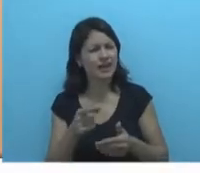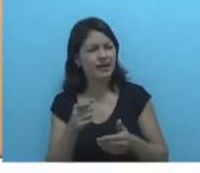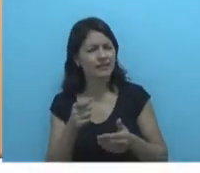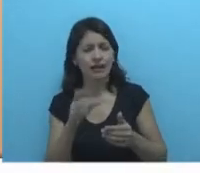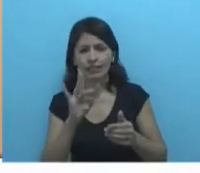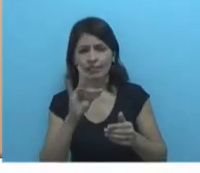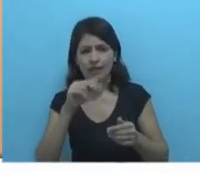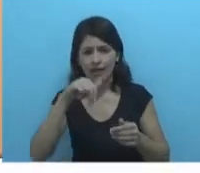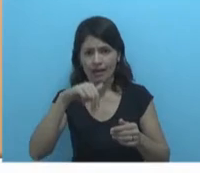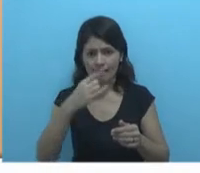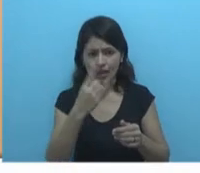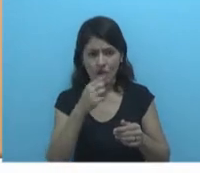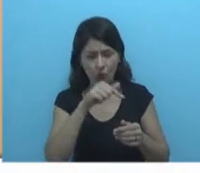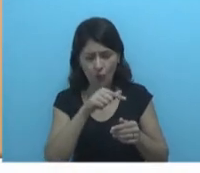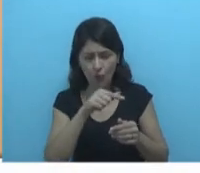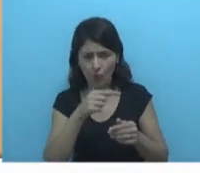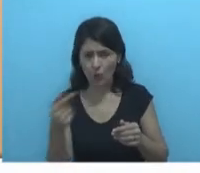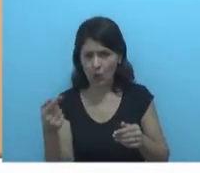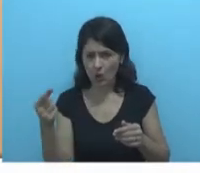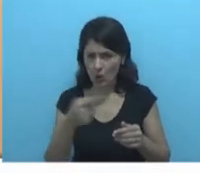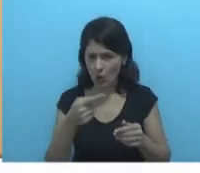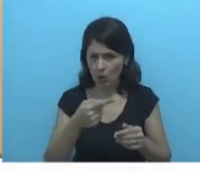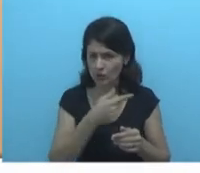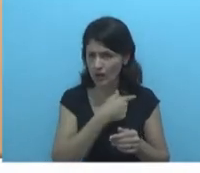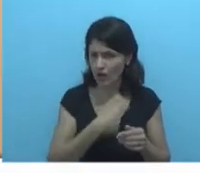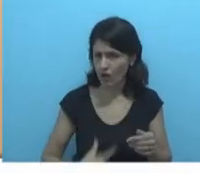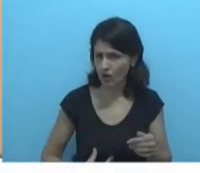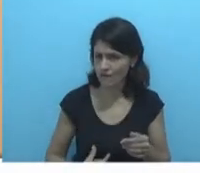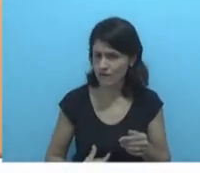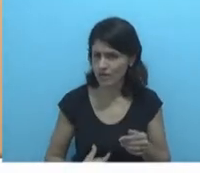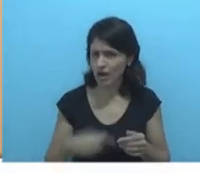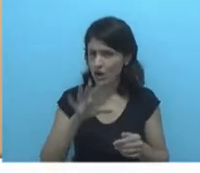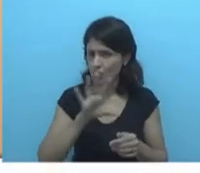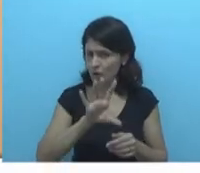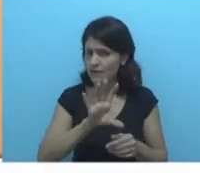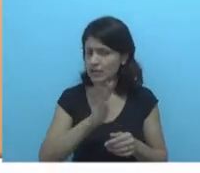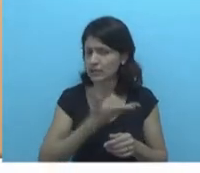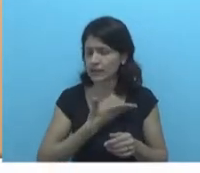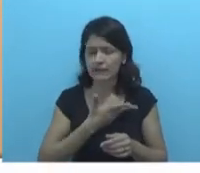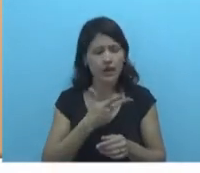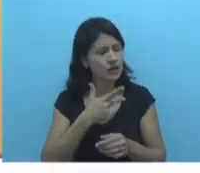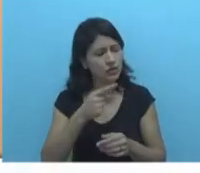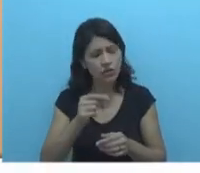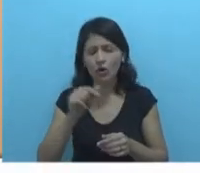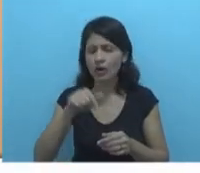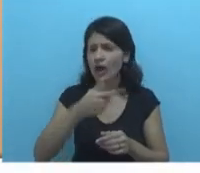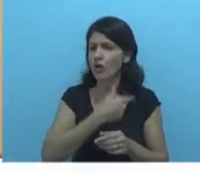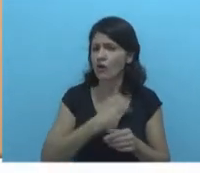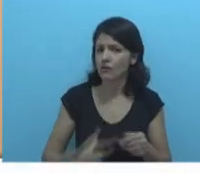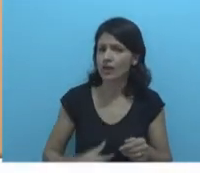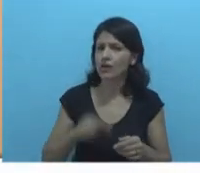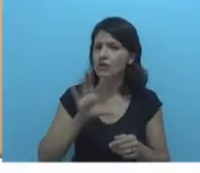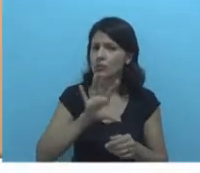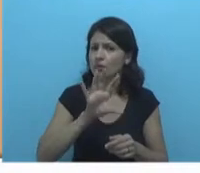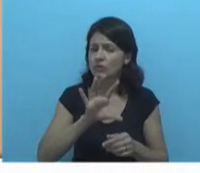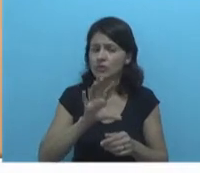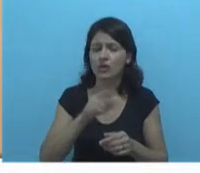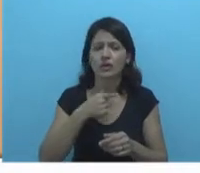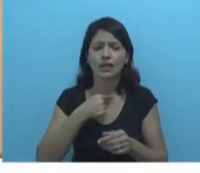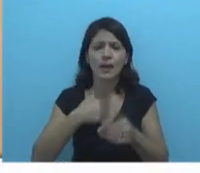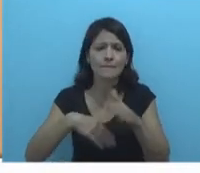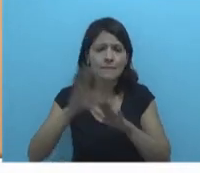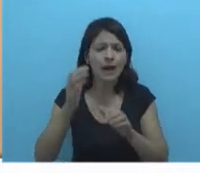contradictoria con lo que pide el gobierno provincial. El gobierno provincial pide más producción y más oferta de ganado. Esto